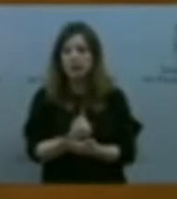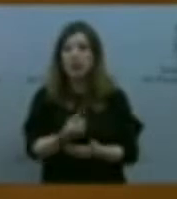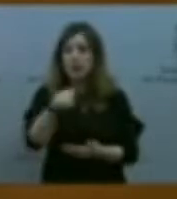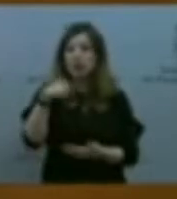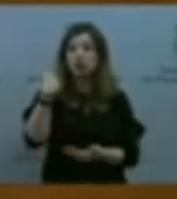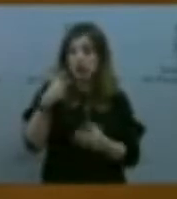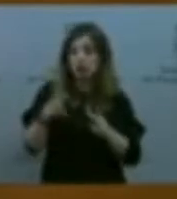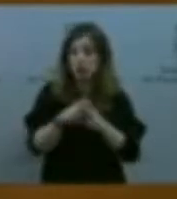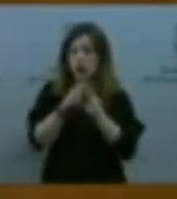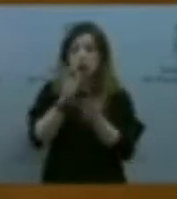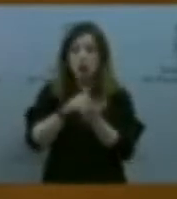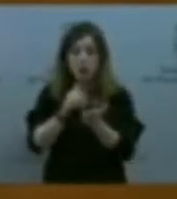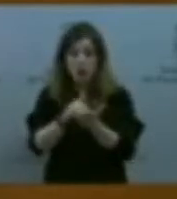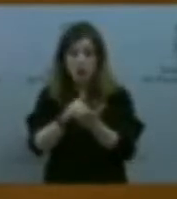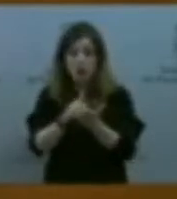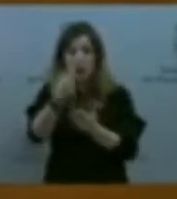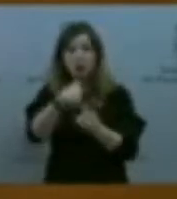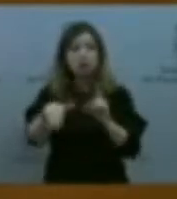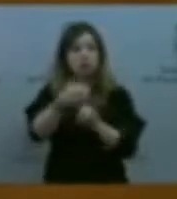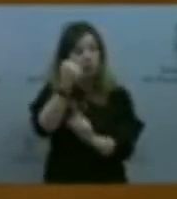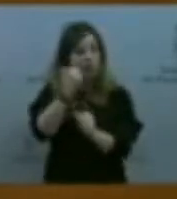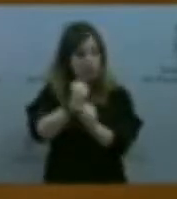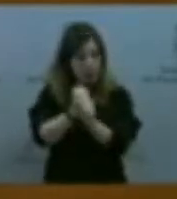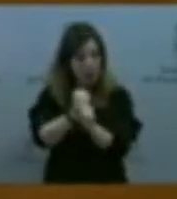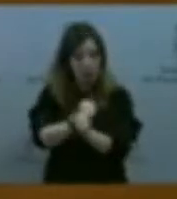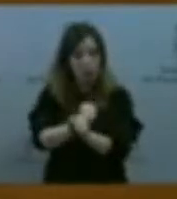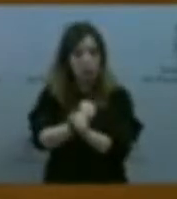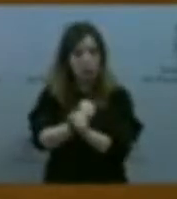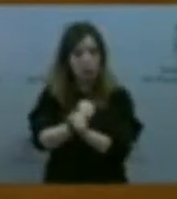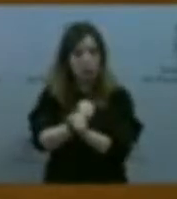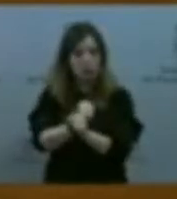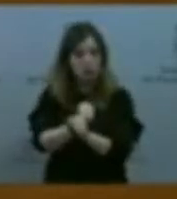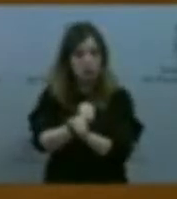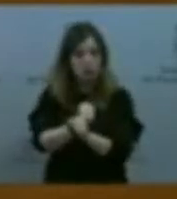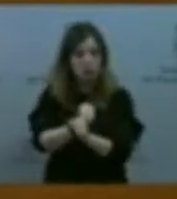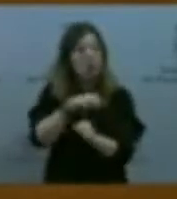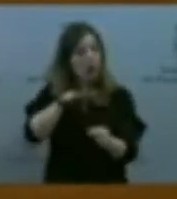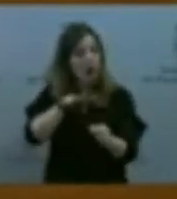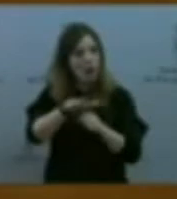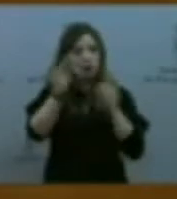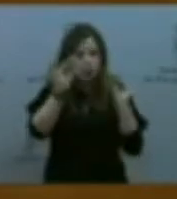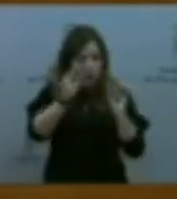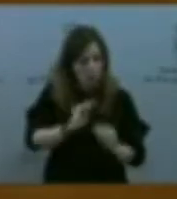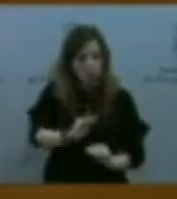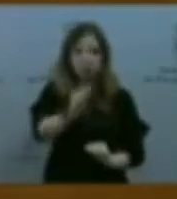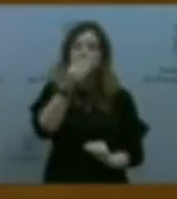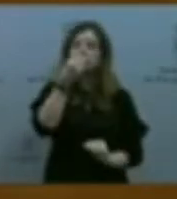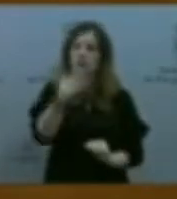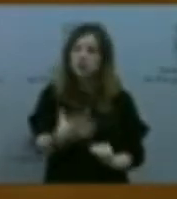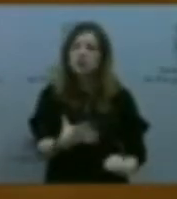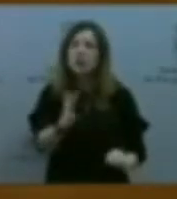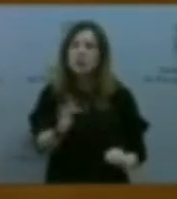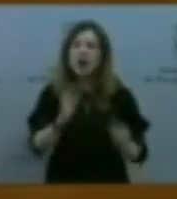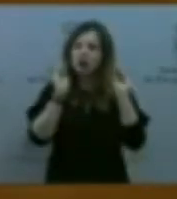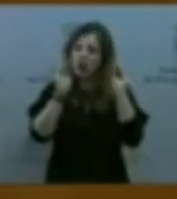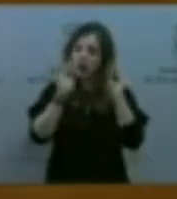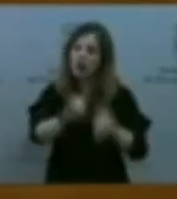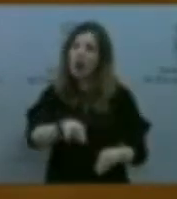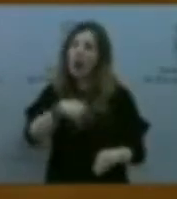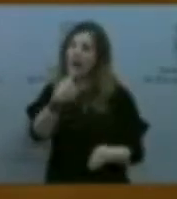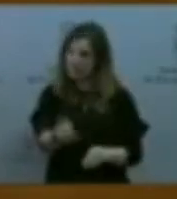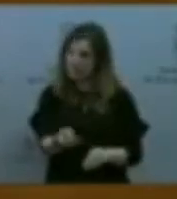un empleo, lo han encontrado en su ámbito de formación, han tenido una formación adicional y, por tanto, han encontrado un empleo